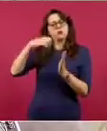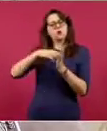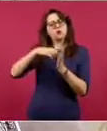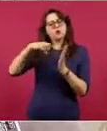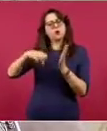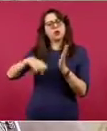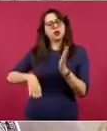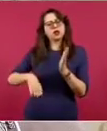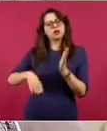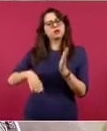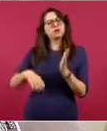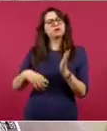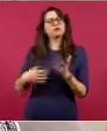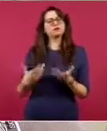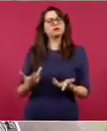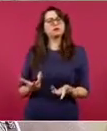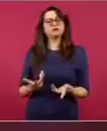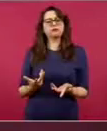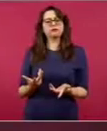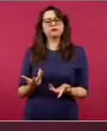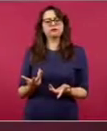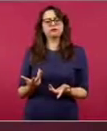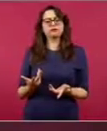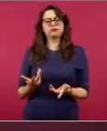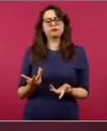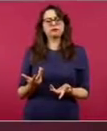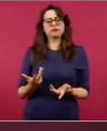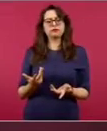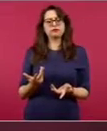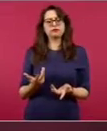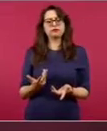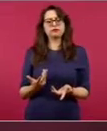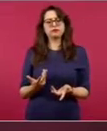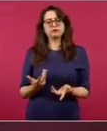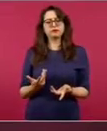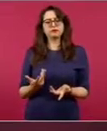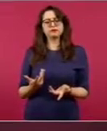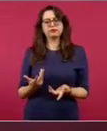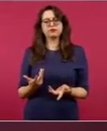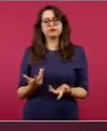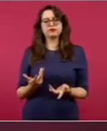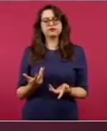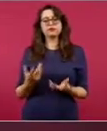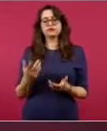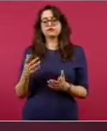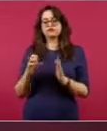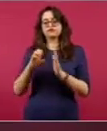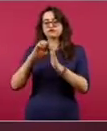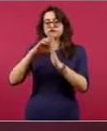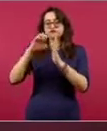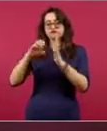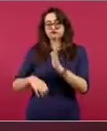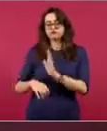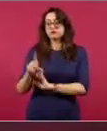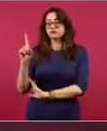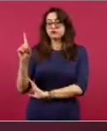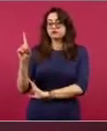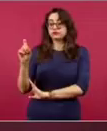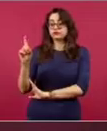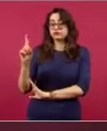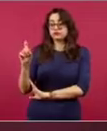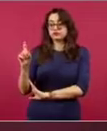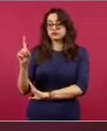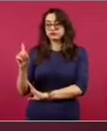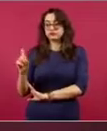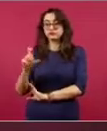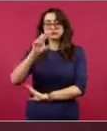nos demostraron por qué era inviable que en el caso de las concesiones de agua para uso de la actividad minero,